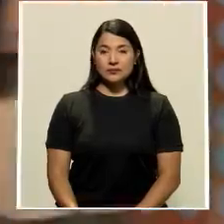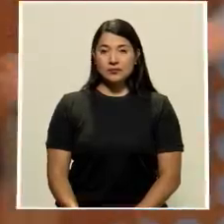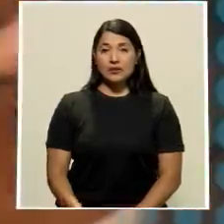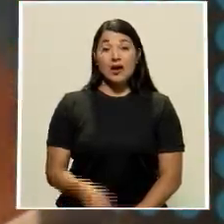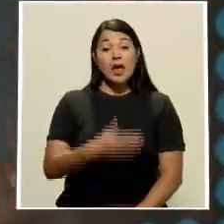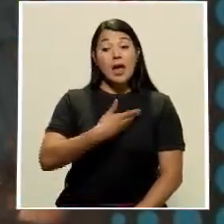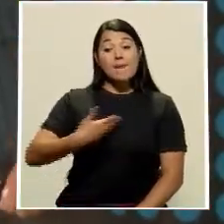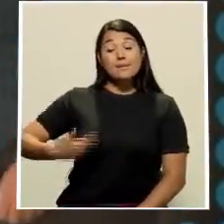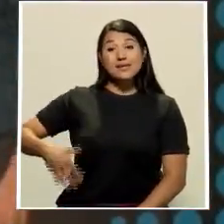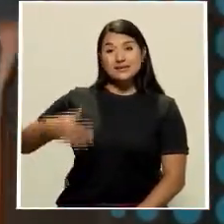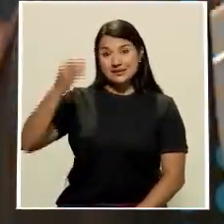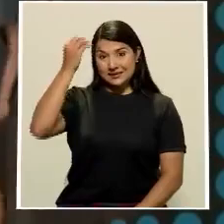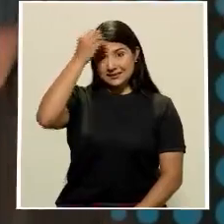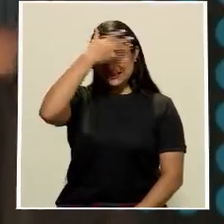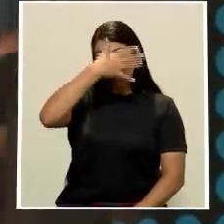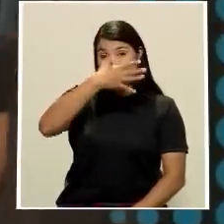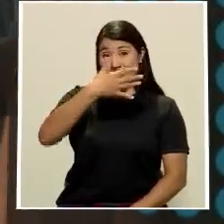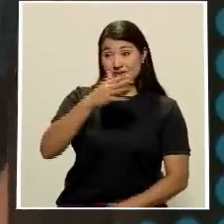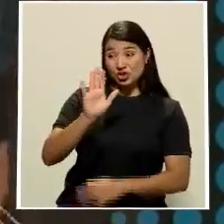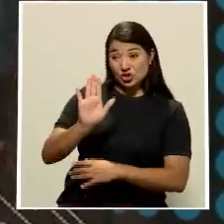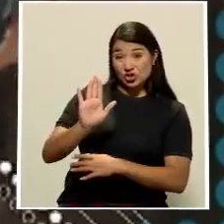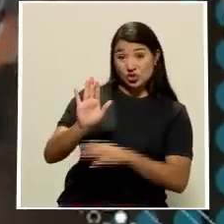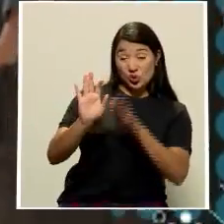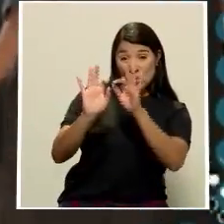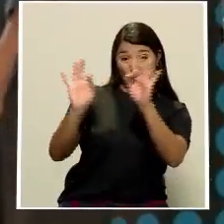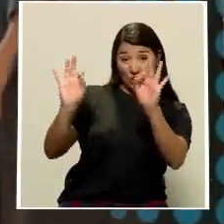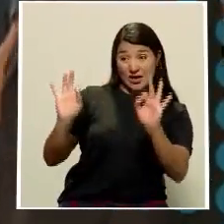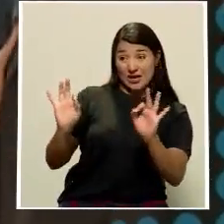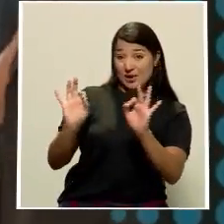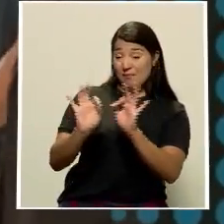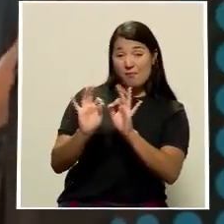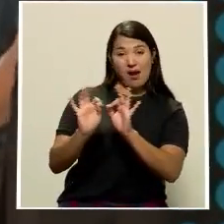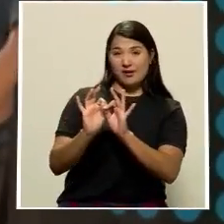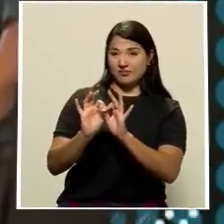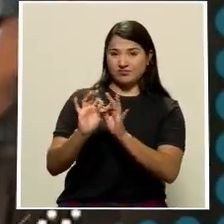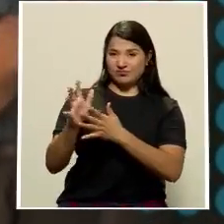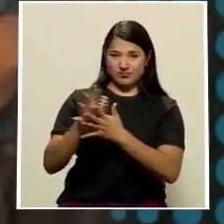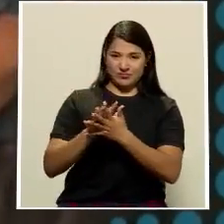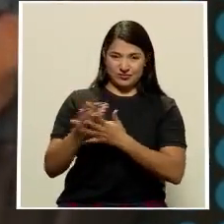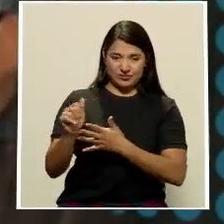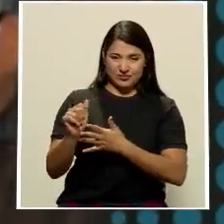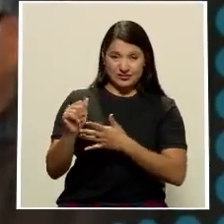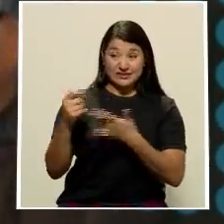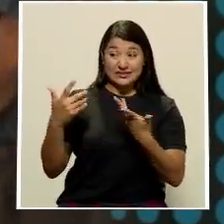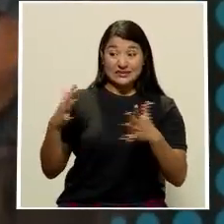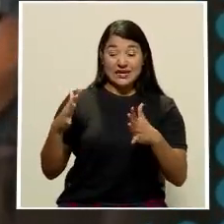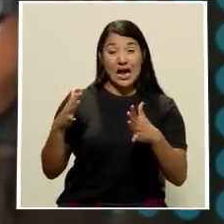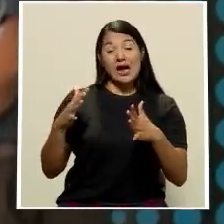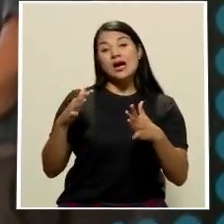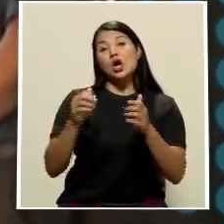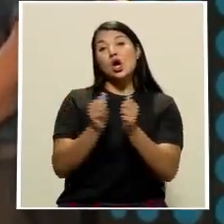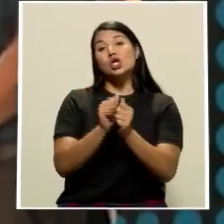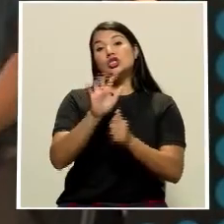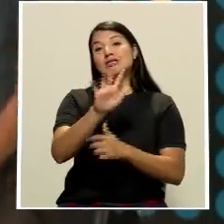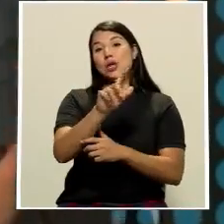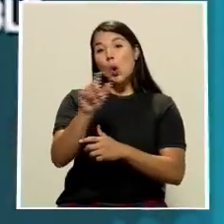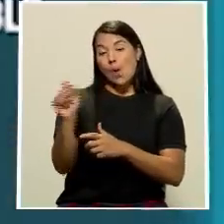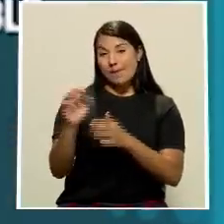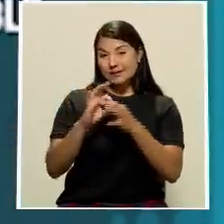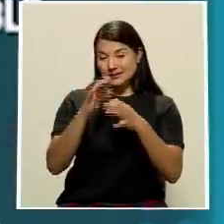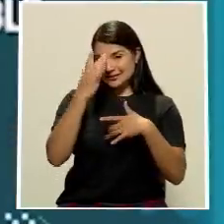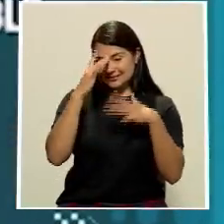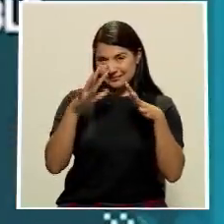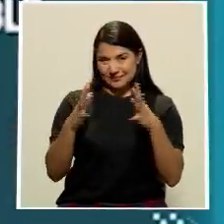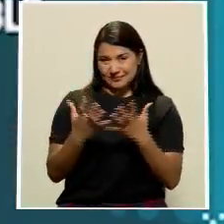Imagen del presidente Carlos Alvarado se desplomó a 5 meses de la pandemia. A los ticos les preocupa el desempleo, la economía y ven